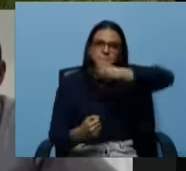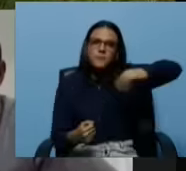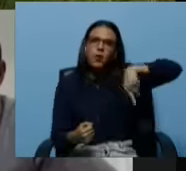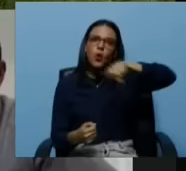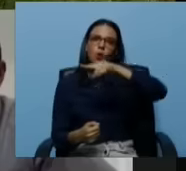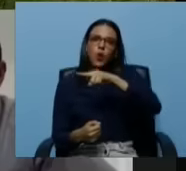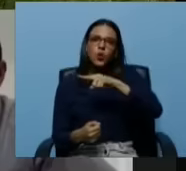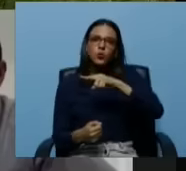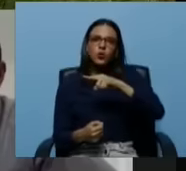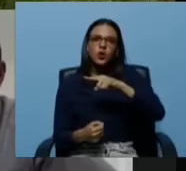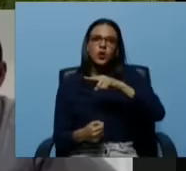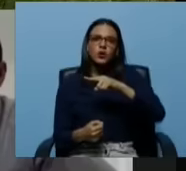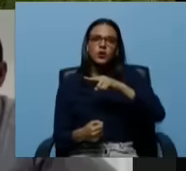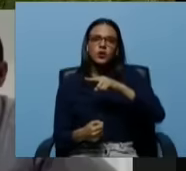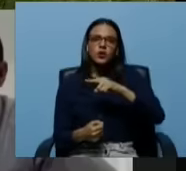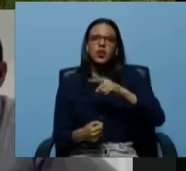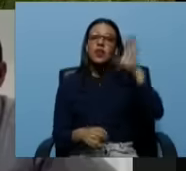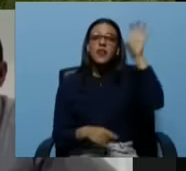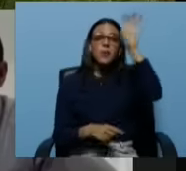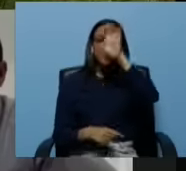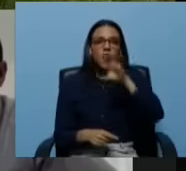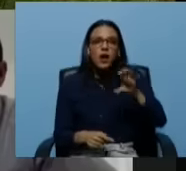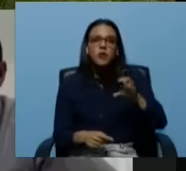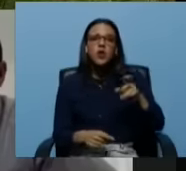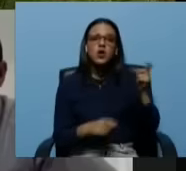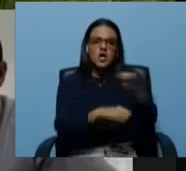por parte de pueblos y gobiernos del mundo.